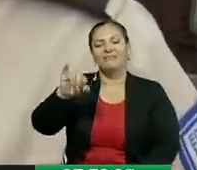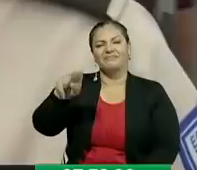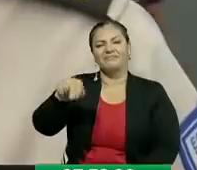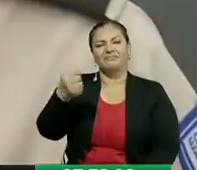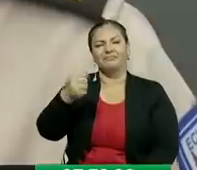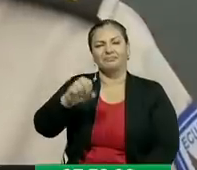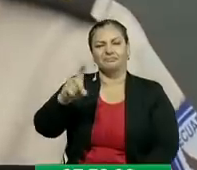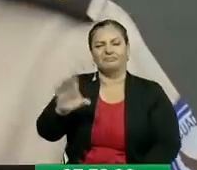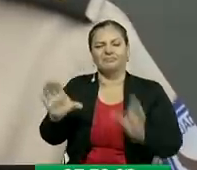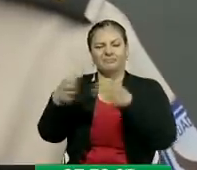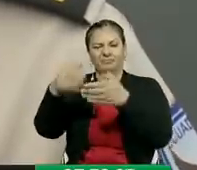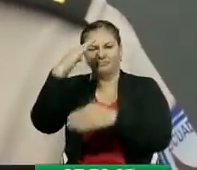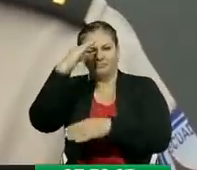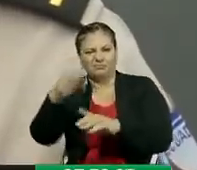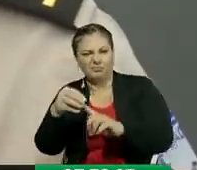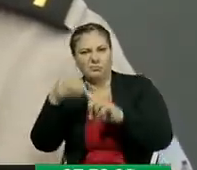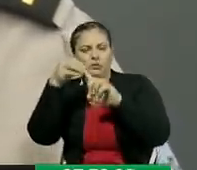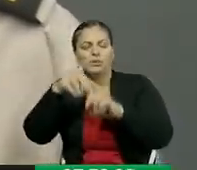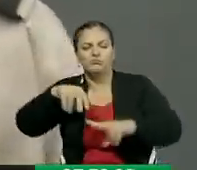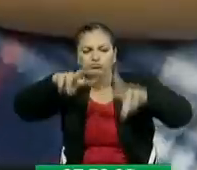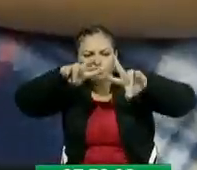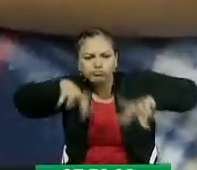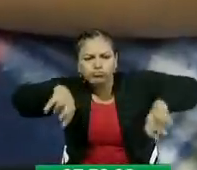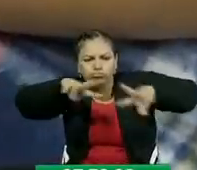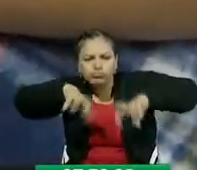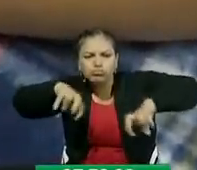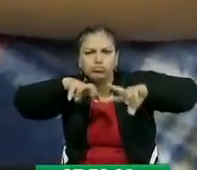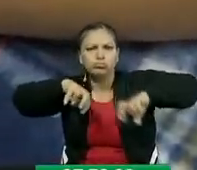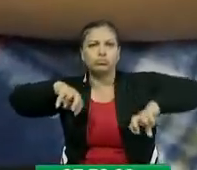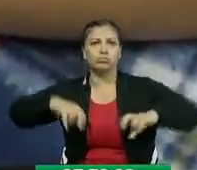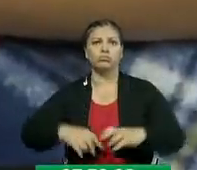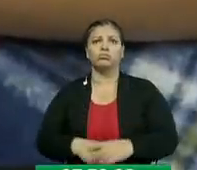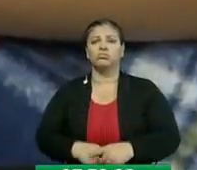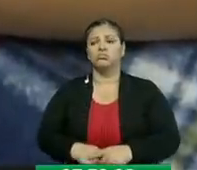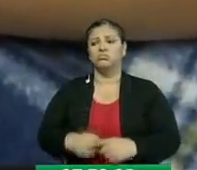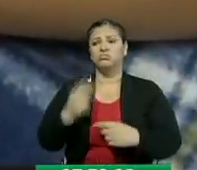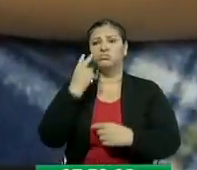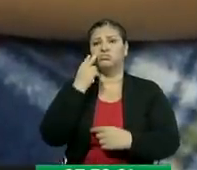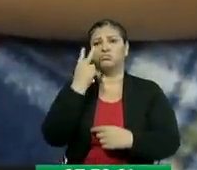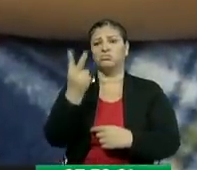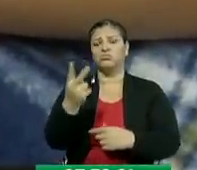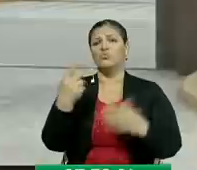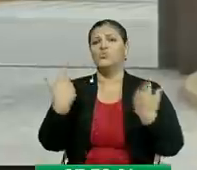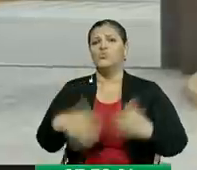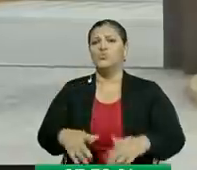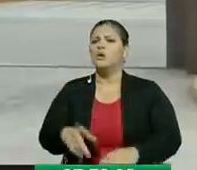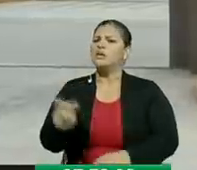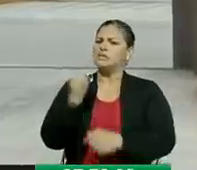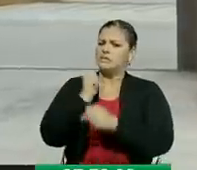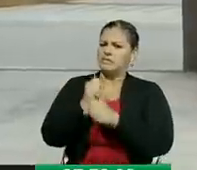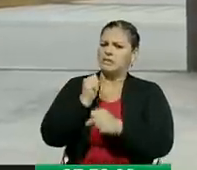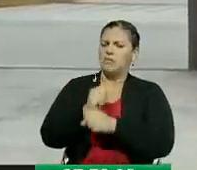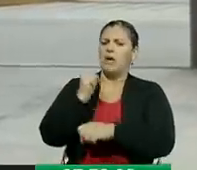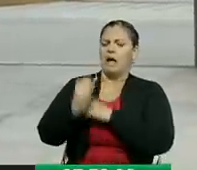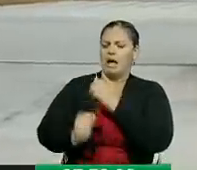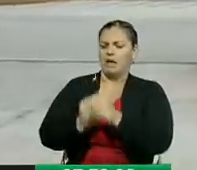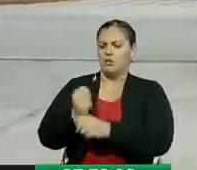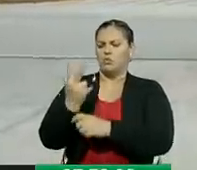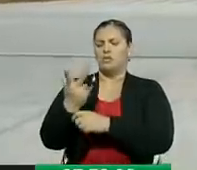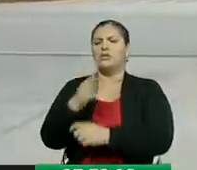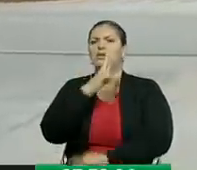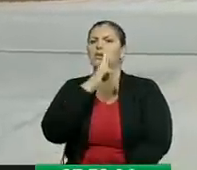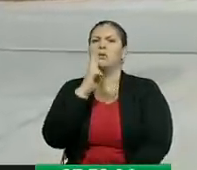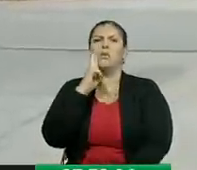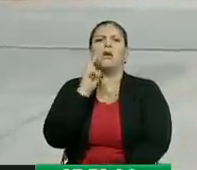de estos individuos y tratar de aprenderlos de infragancia. Hasta el momento, la mujer que hace 3 años labora en este comedor está en una casa de